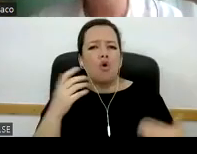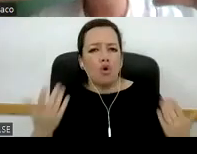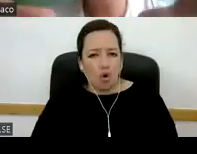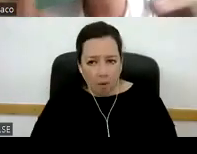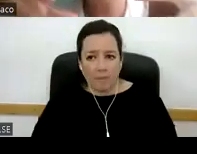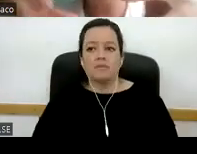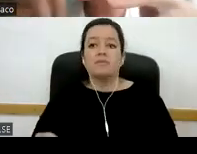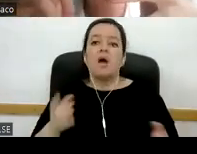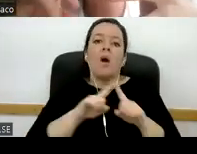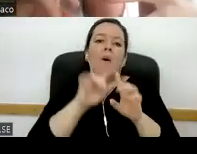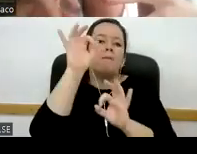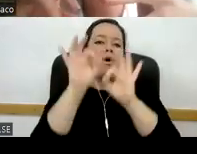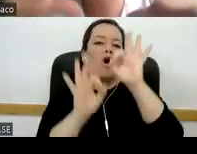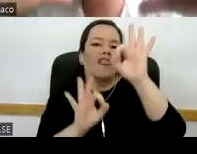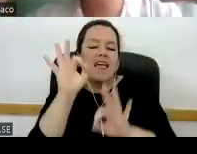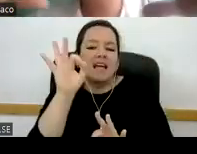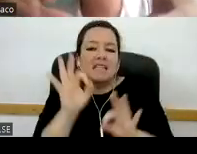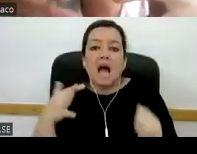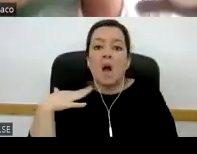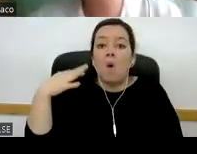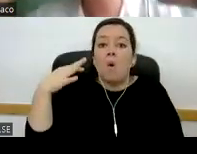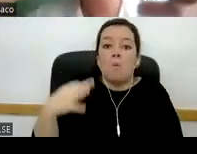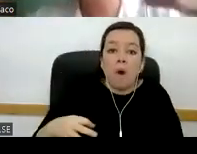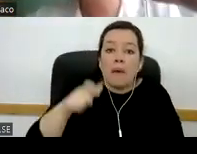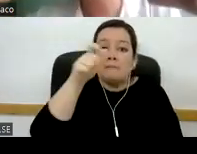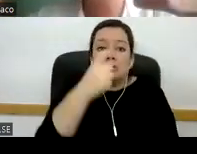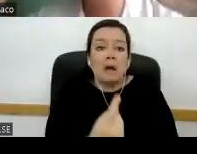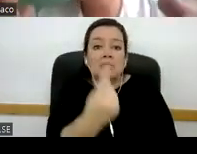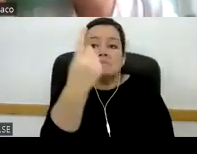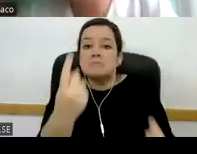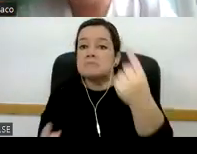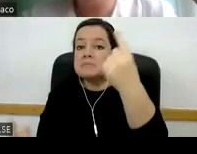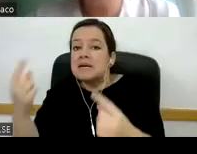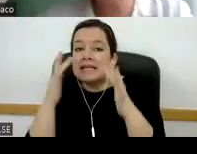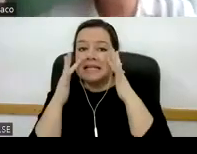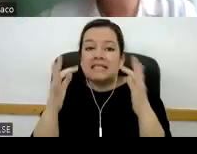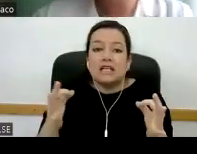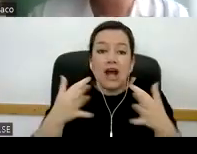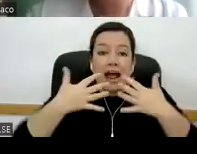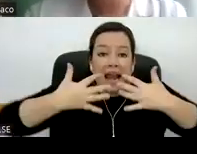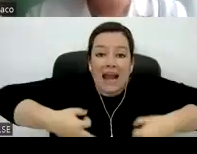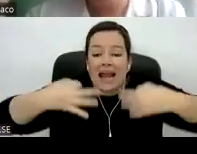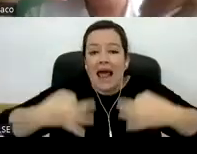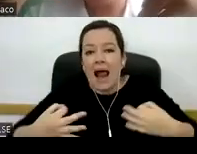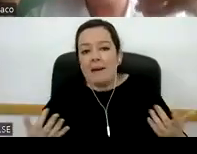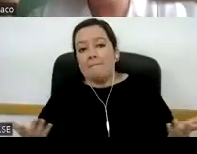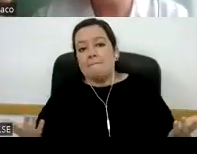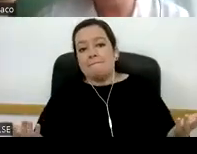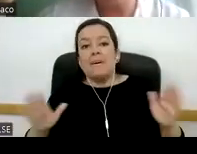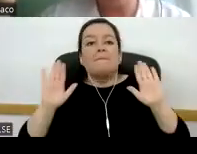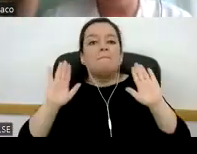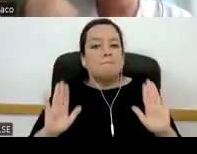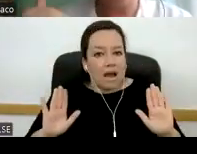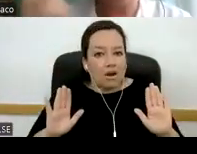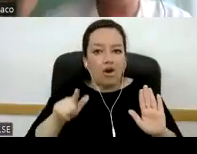concepto probabilístico, es un concepto etéreo, es un concepto poco tangible, pero que se basa